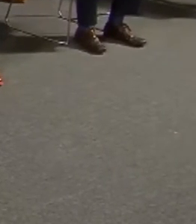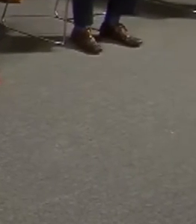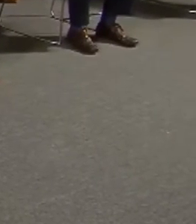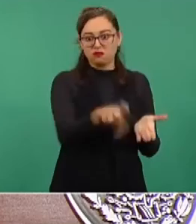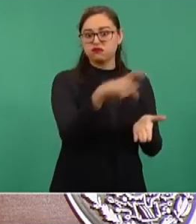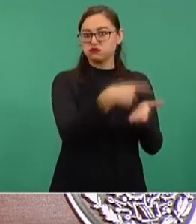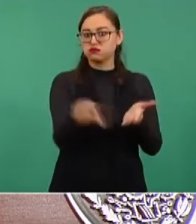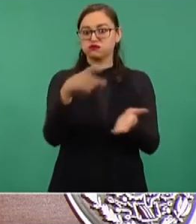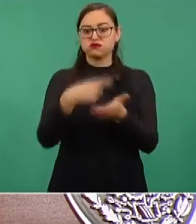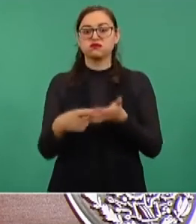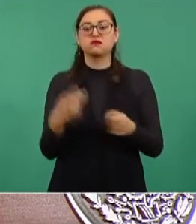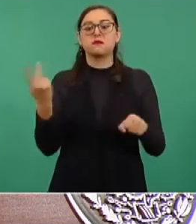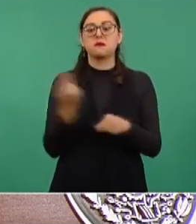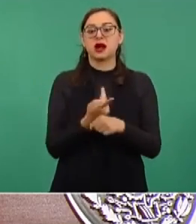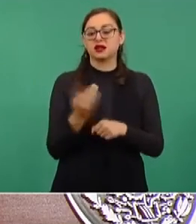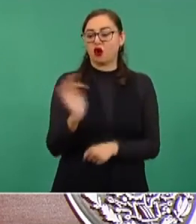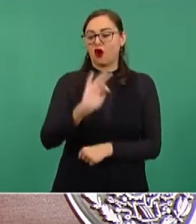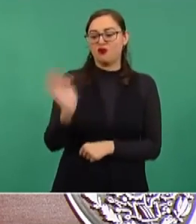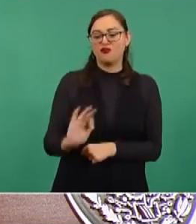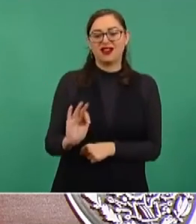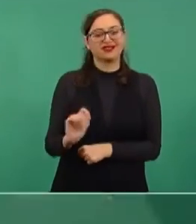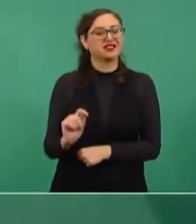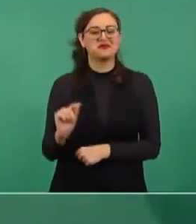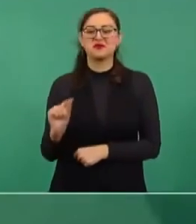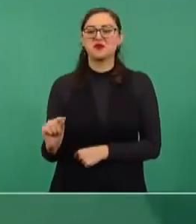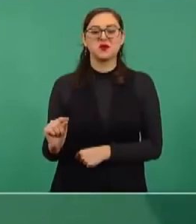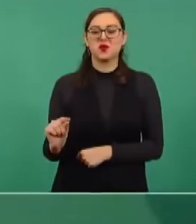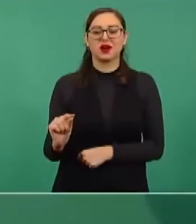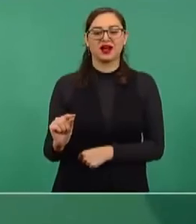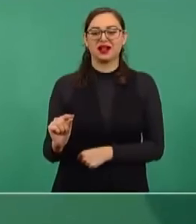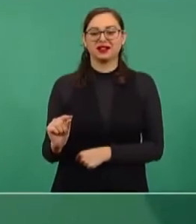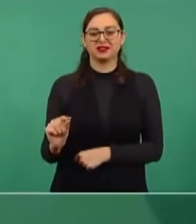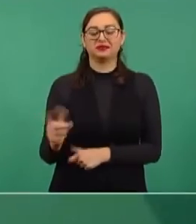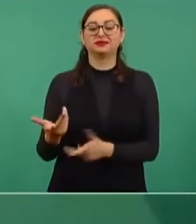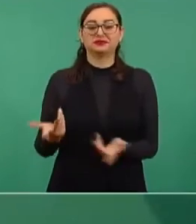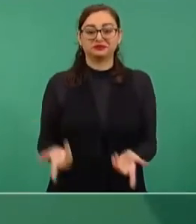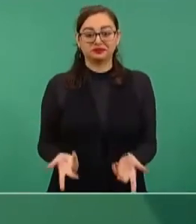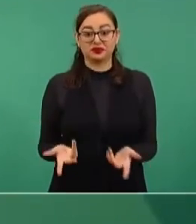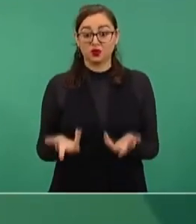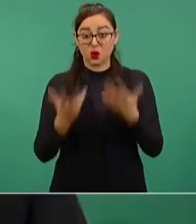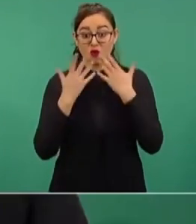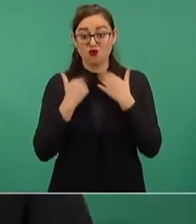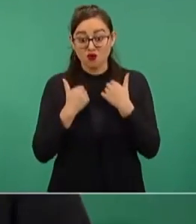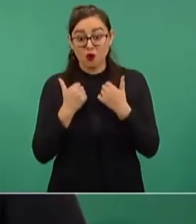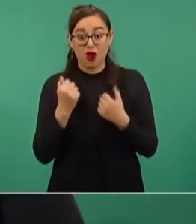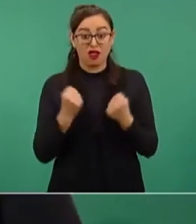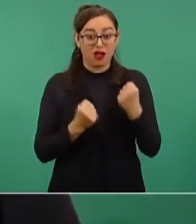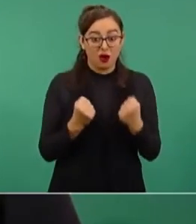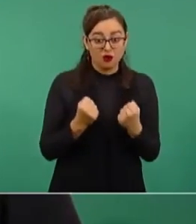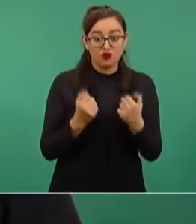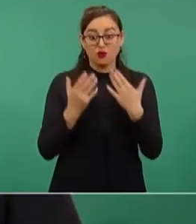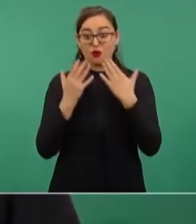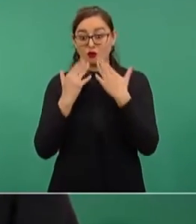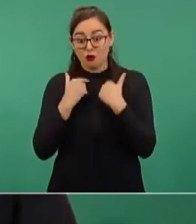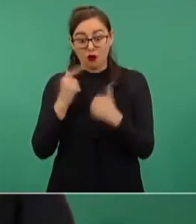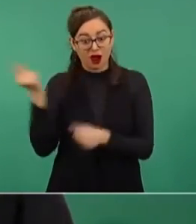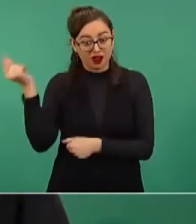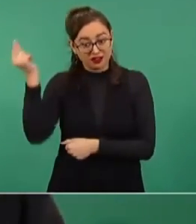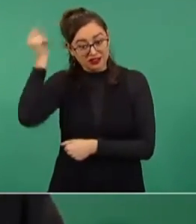honesta al indicar que si todos los sectores actúan así méxico saldrá adelante de cualquier adversidad